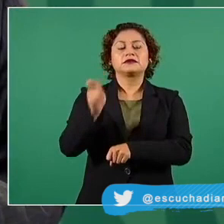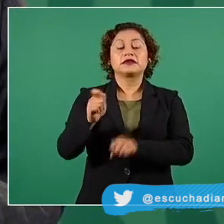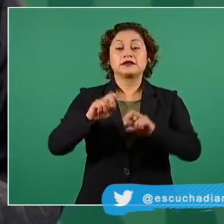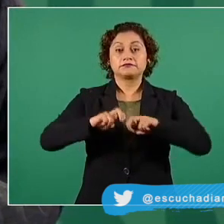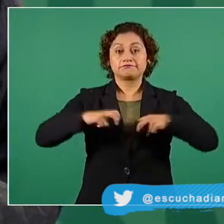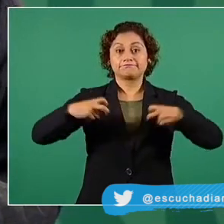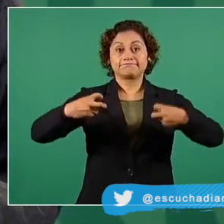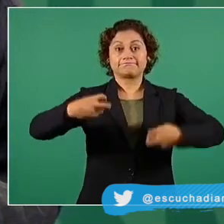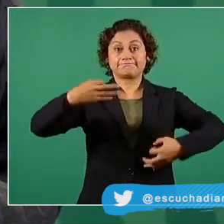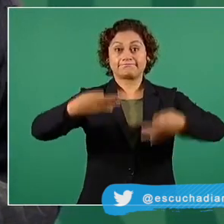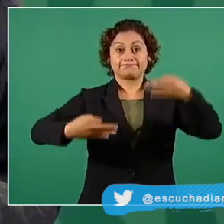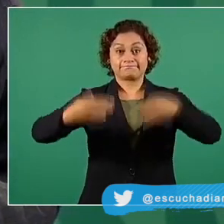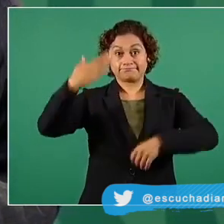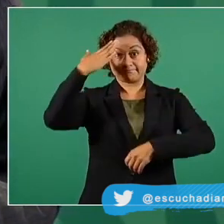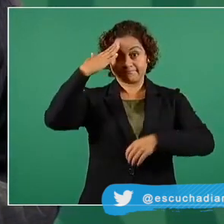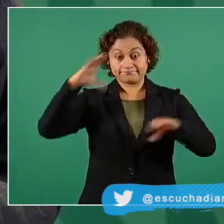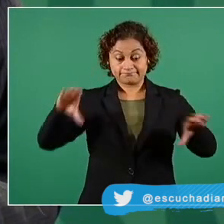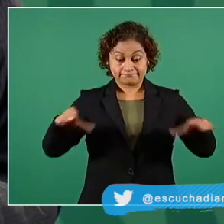negocios.